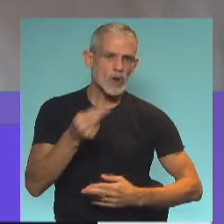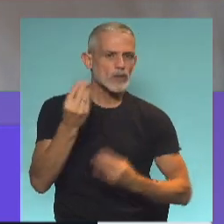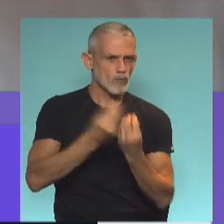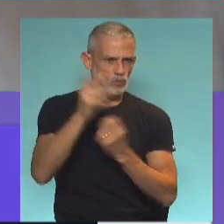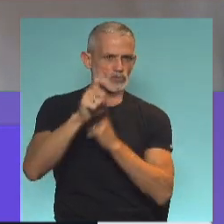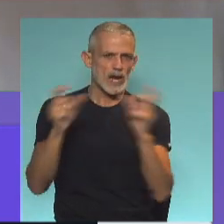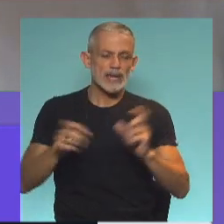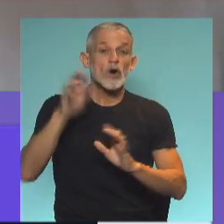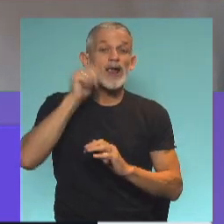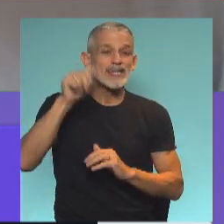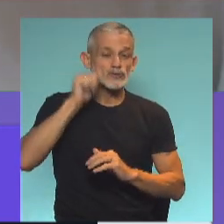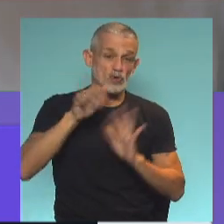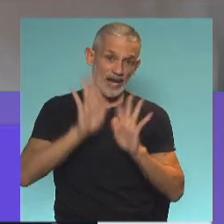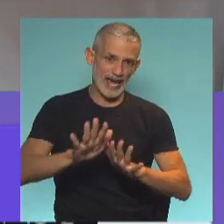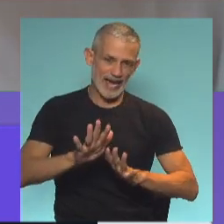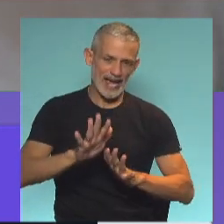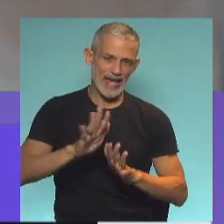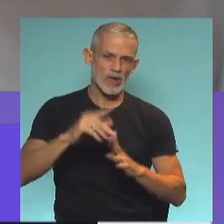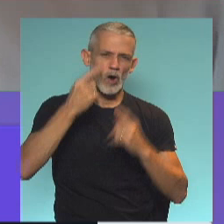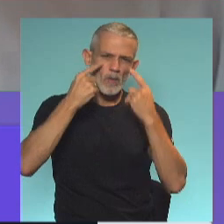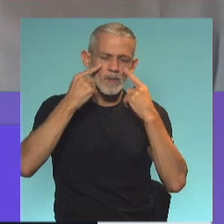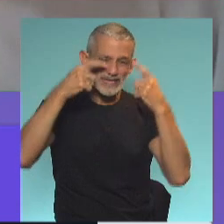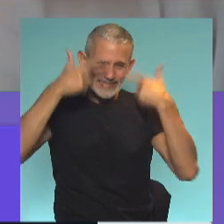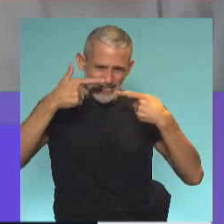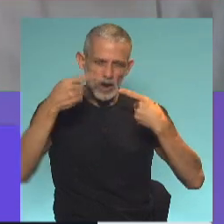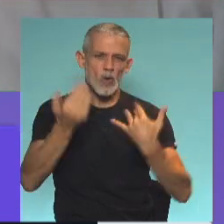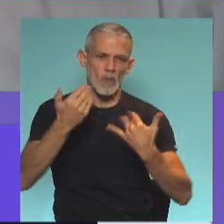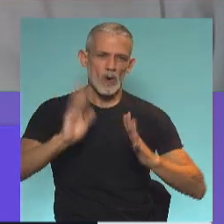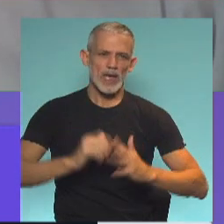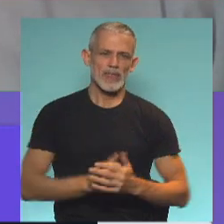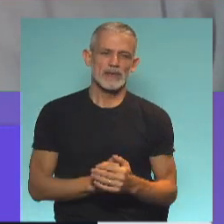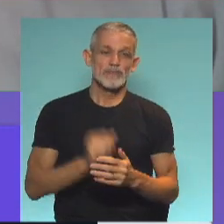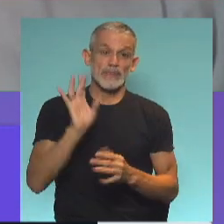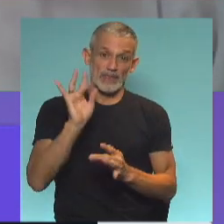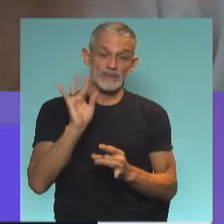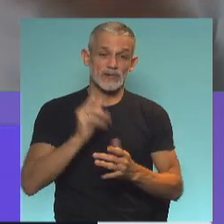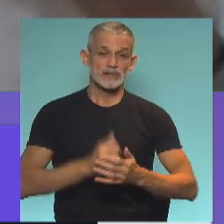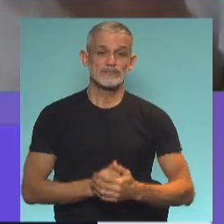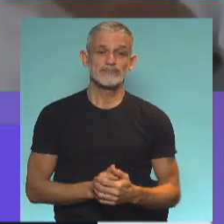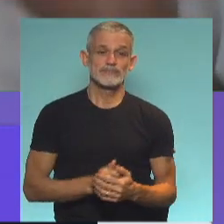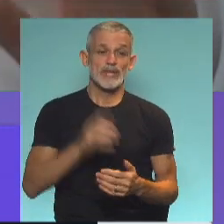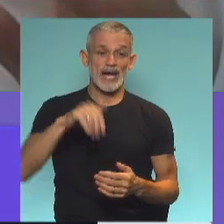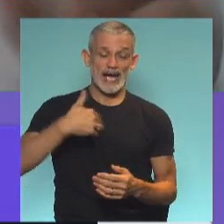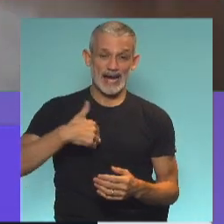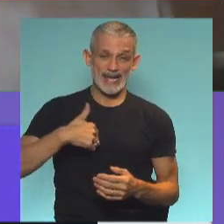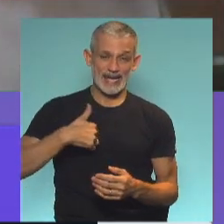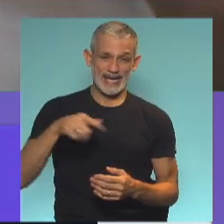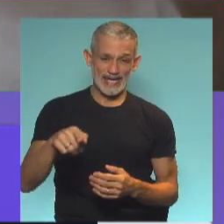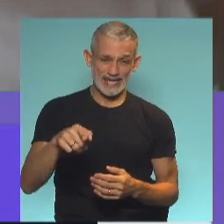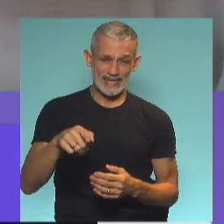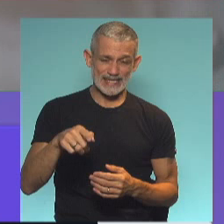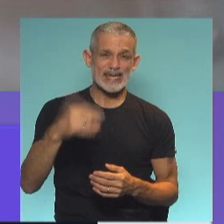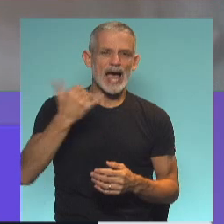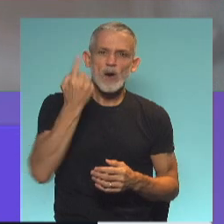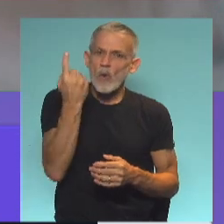de lesiones residuales, con pérdida de la visión, por ejemplo. Complicado. Complicadísimo. En nuestro país hay